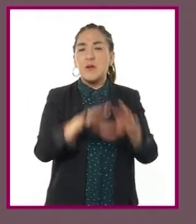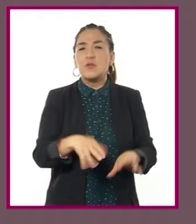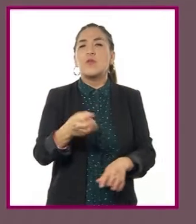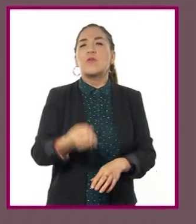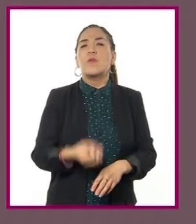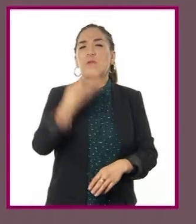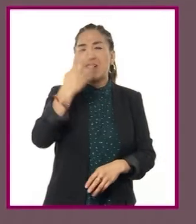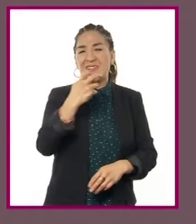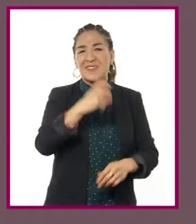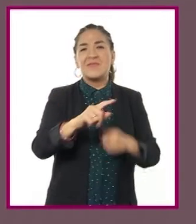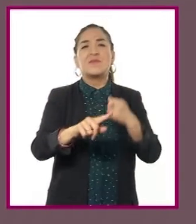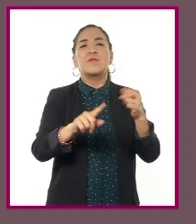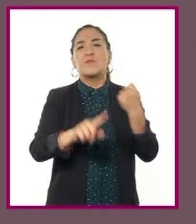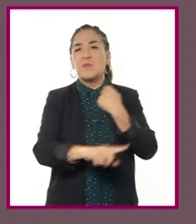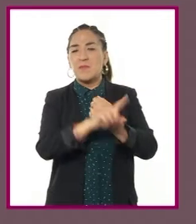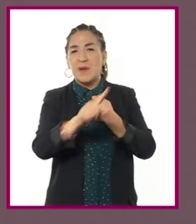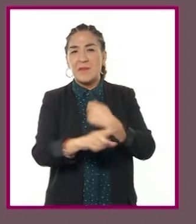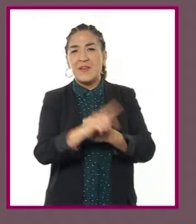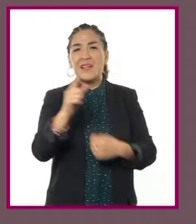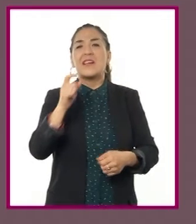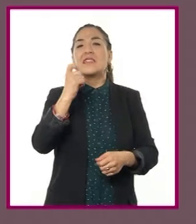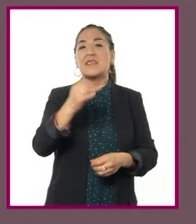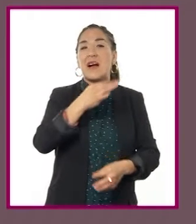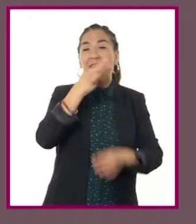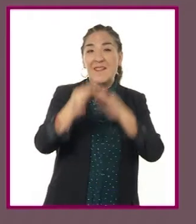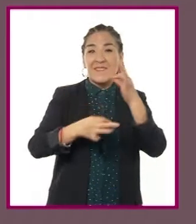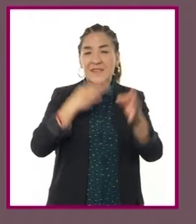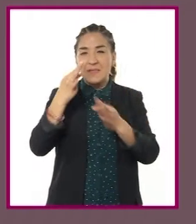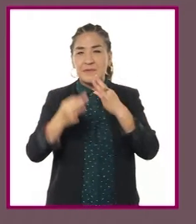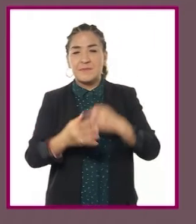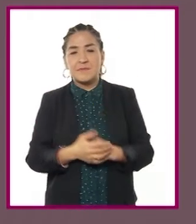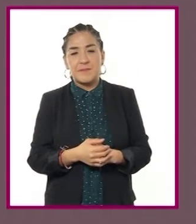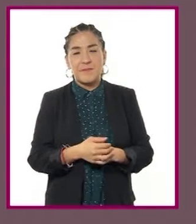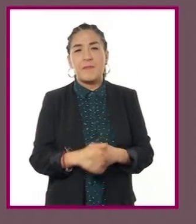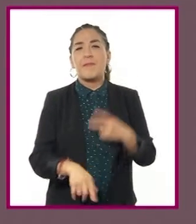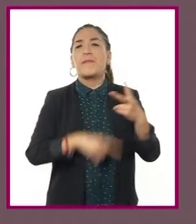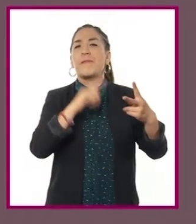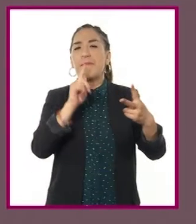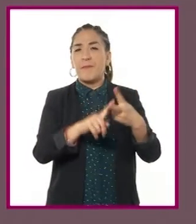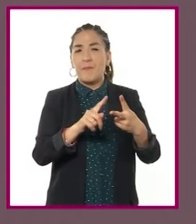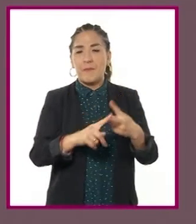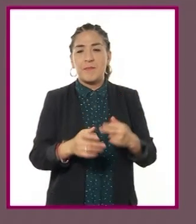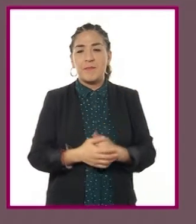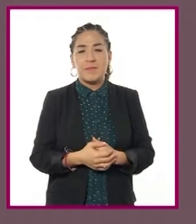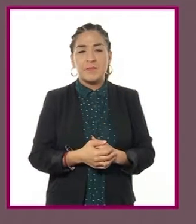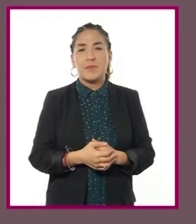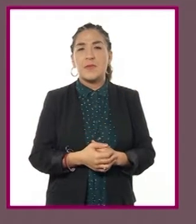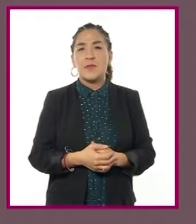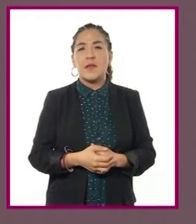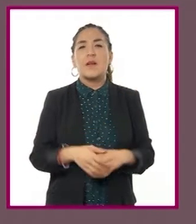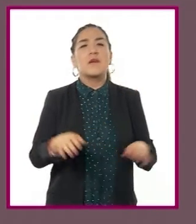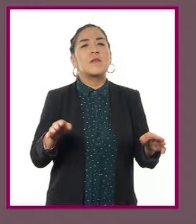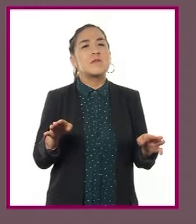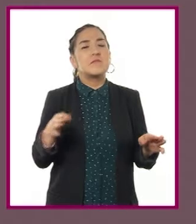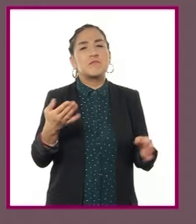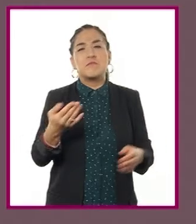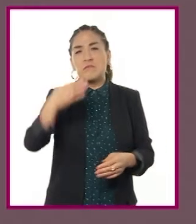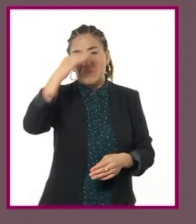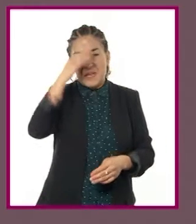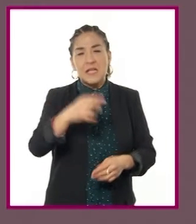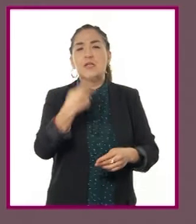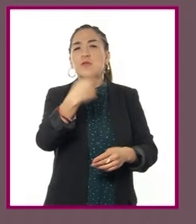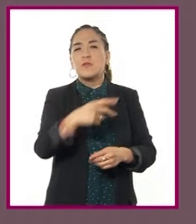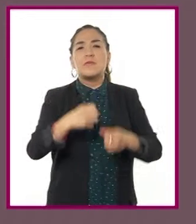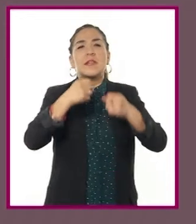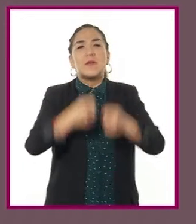de la catástrofe según nos fueran llegando. En segundo lugar, mi fe en la absoluta seguridad de la